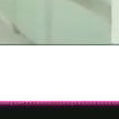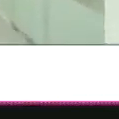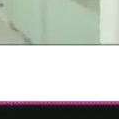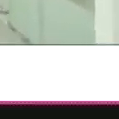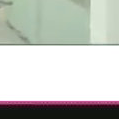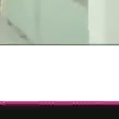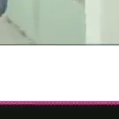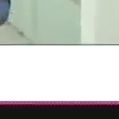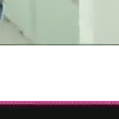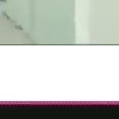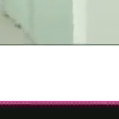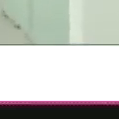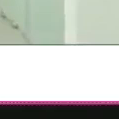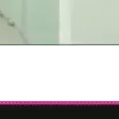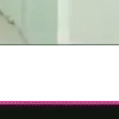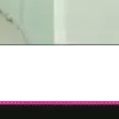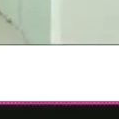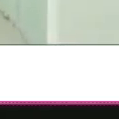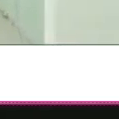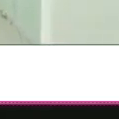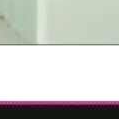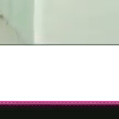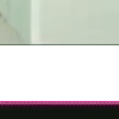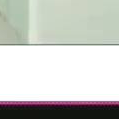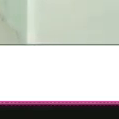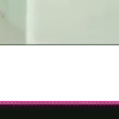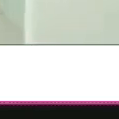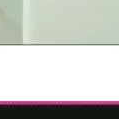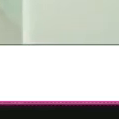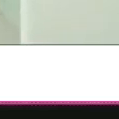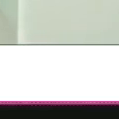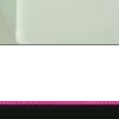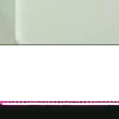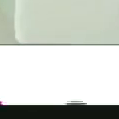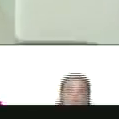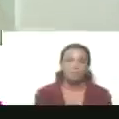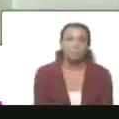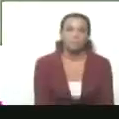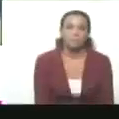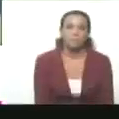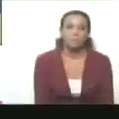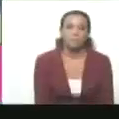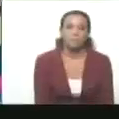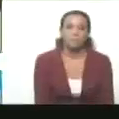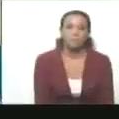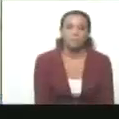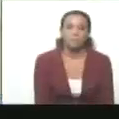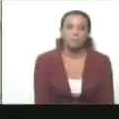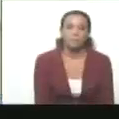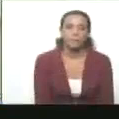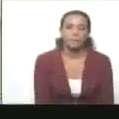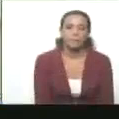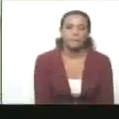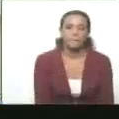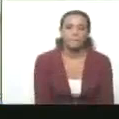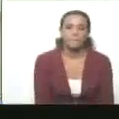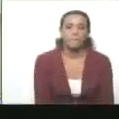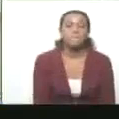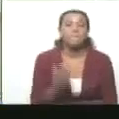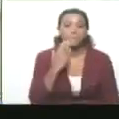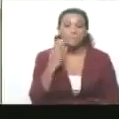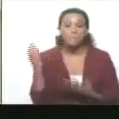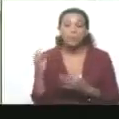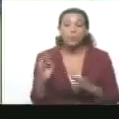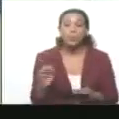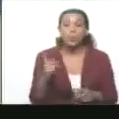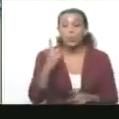venimos al corazón, a la sala de operaciones del puesto de comando presidencial del 1x10 del buen gobierno para conocer justamente qué es lo que pasa